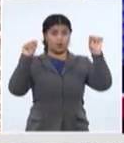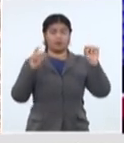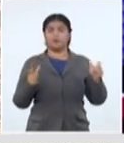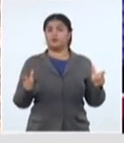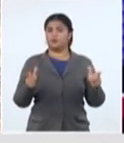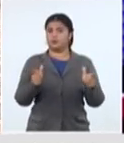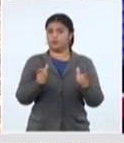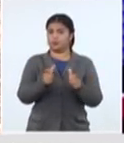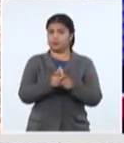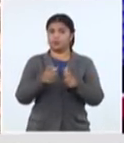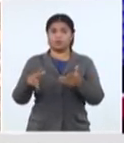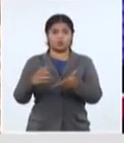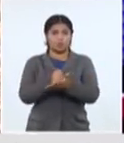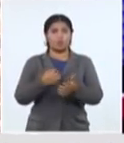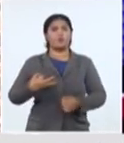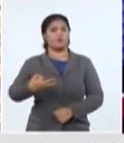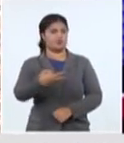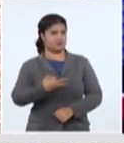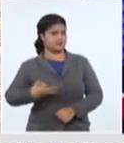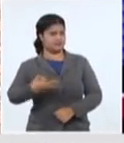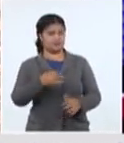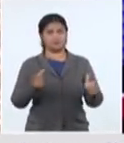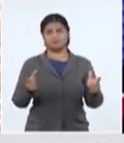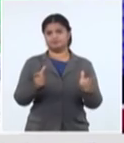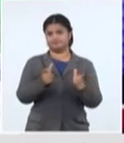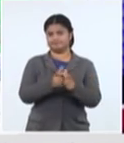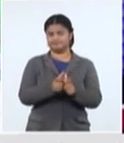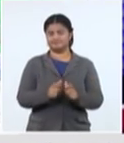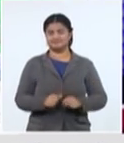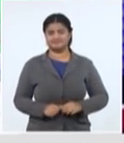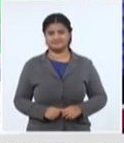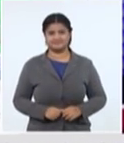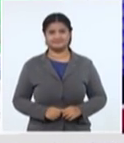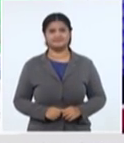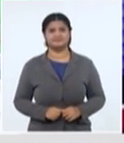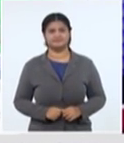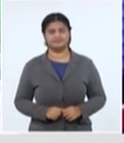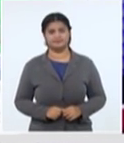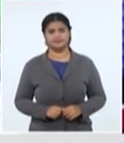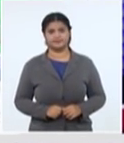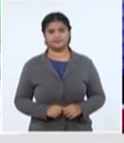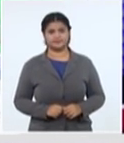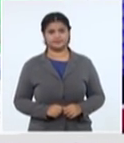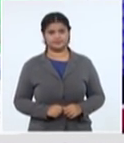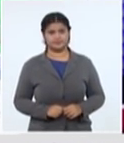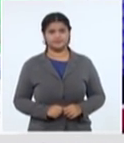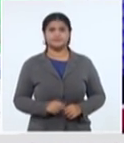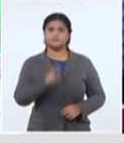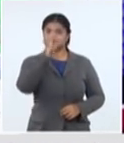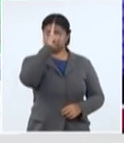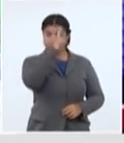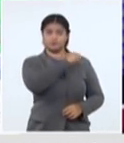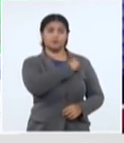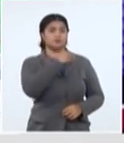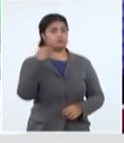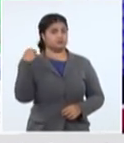los municipios del país. Doctor. Así, de esta forma, como tú lo has explicado,